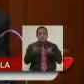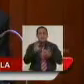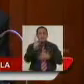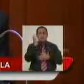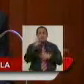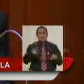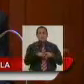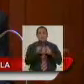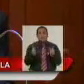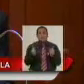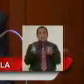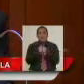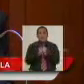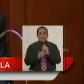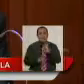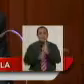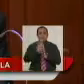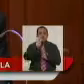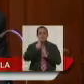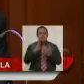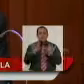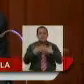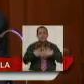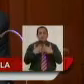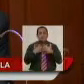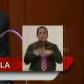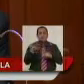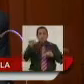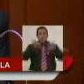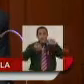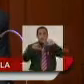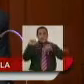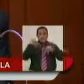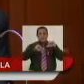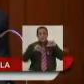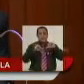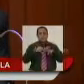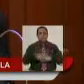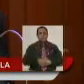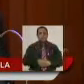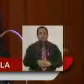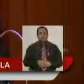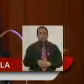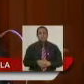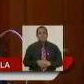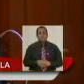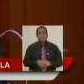y coadyuvará al desarrollo de la industria petroquímica.